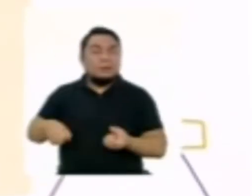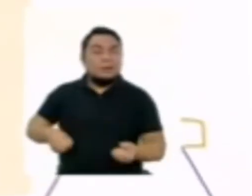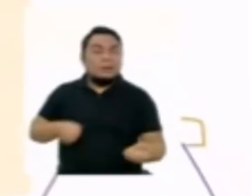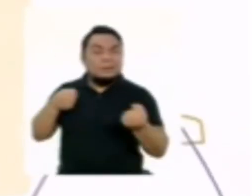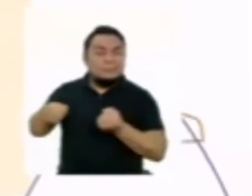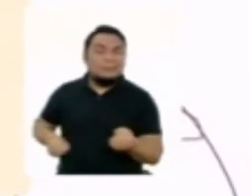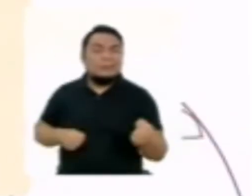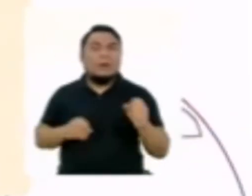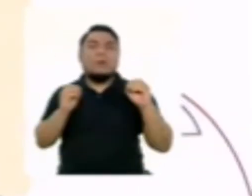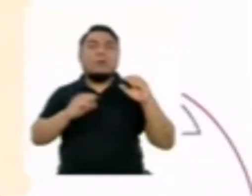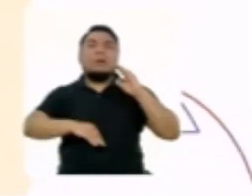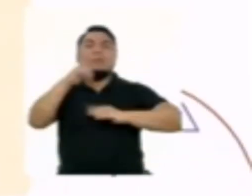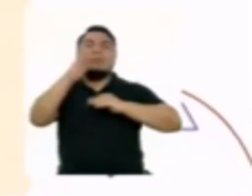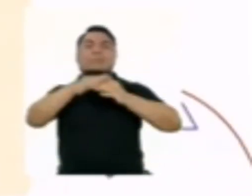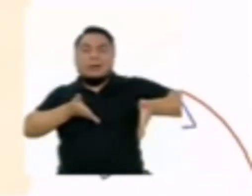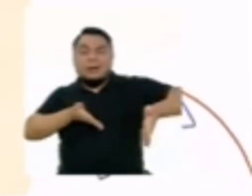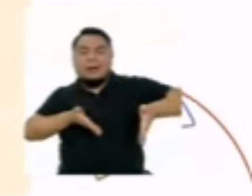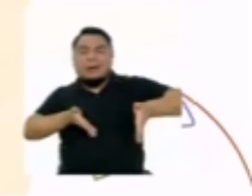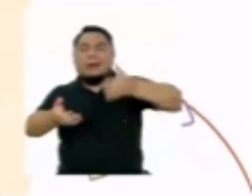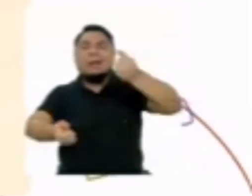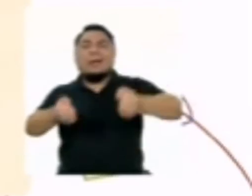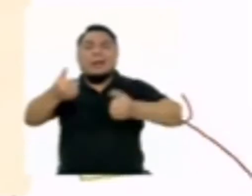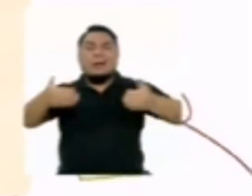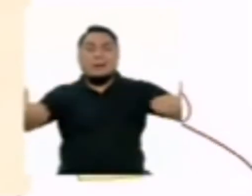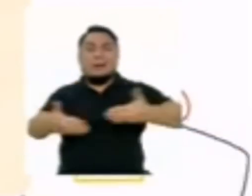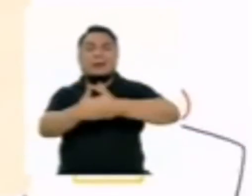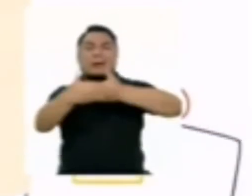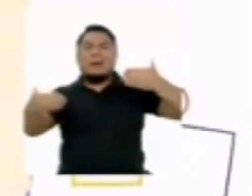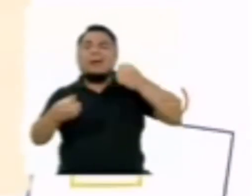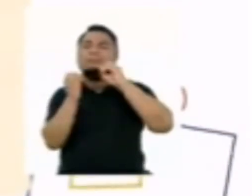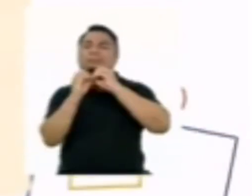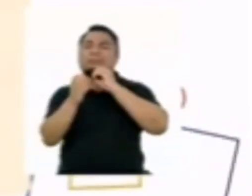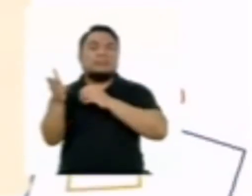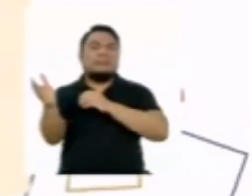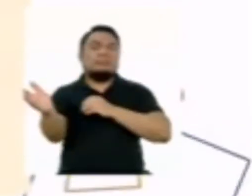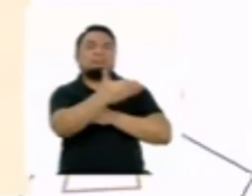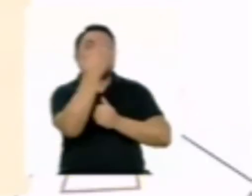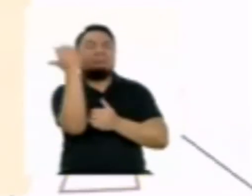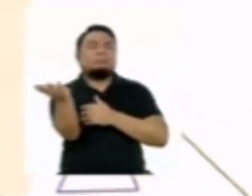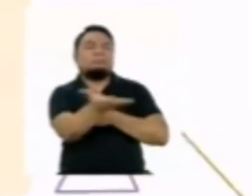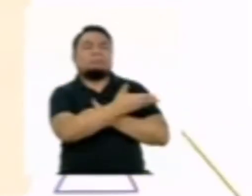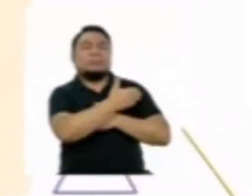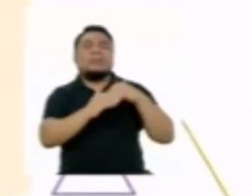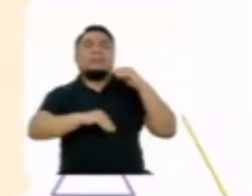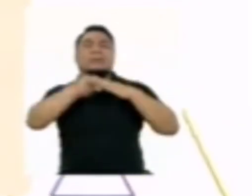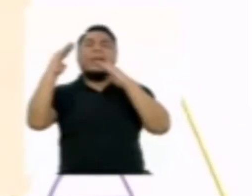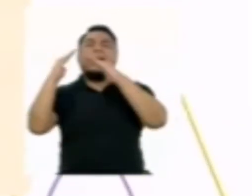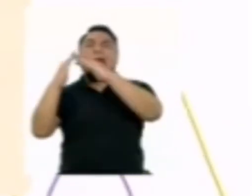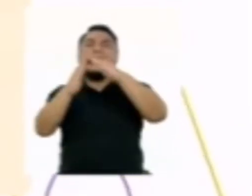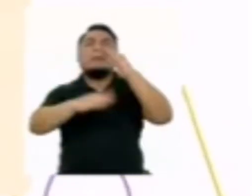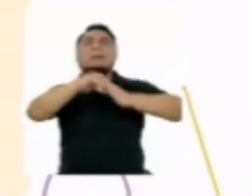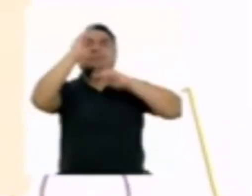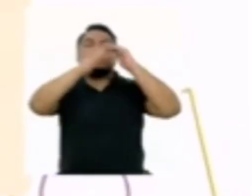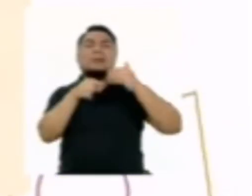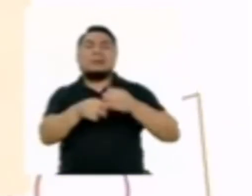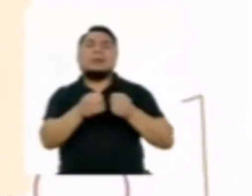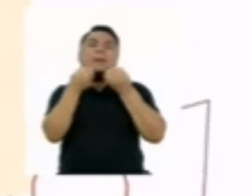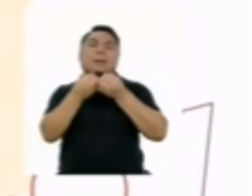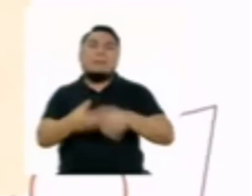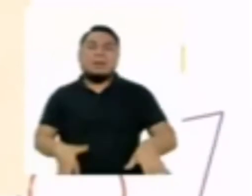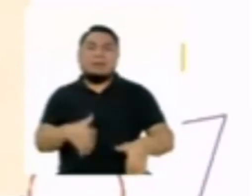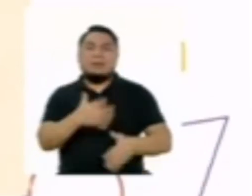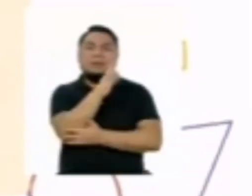agrícolas, construcción de carreteras u otras acciones de expansión urbana. Es la mayor causa de pérdida